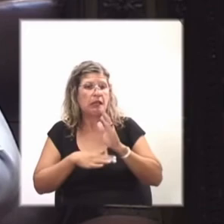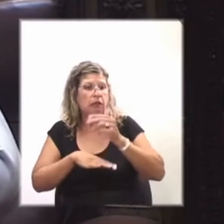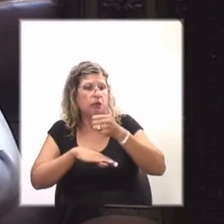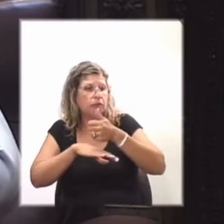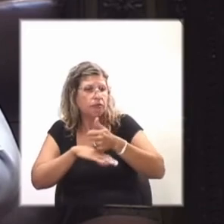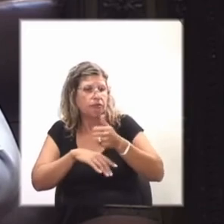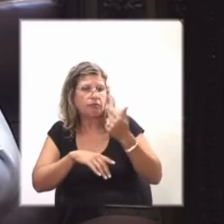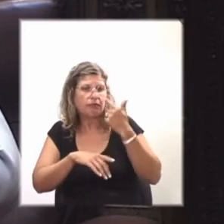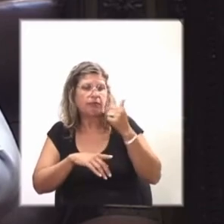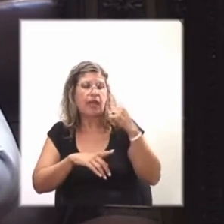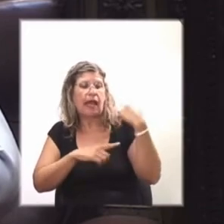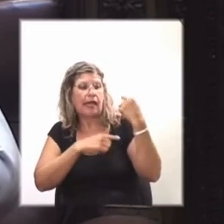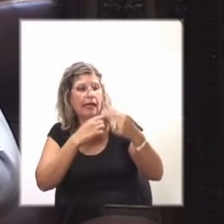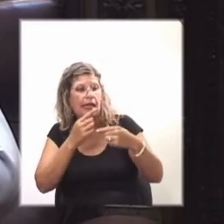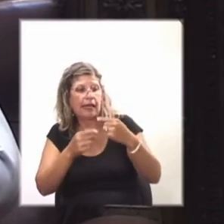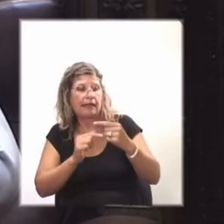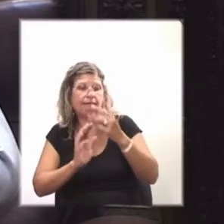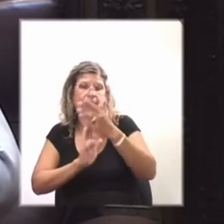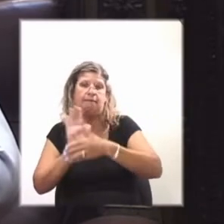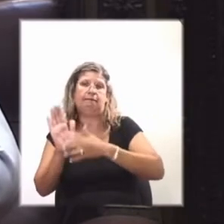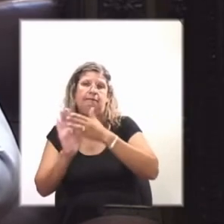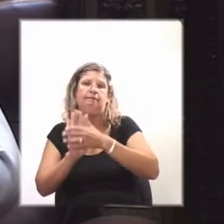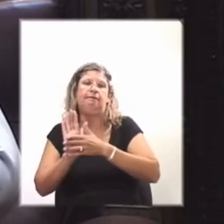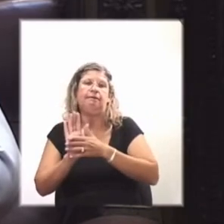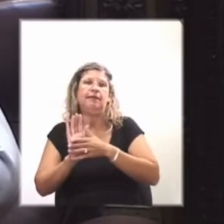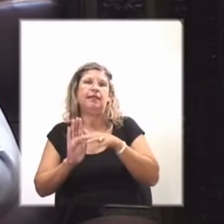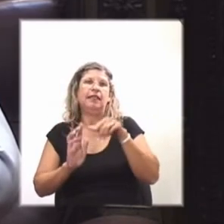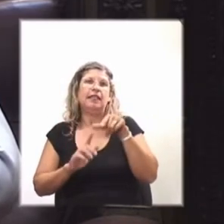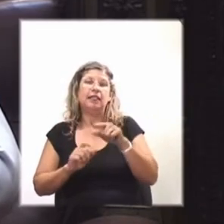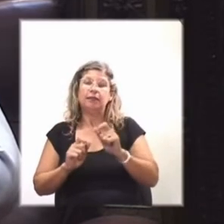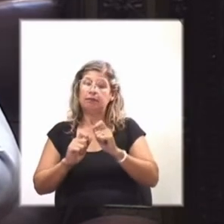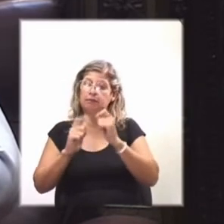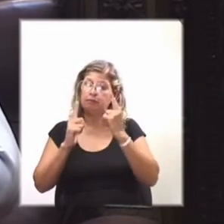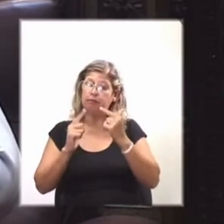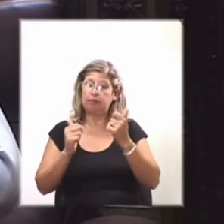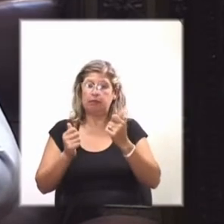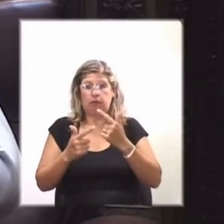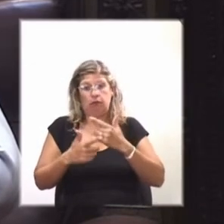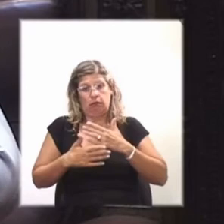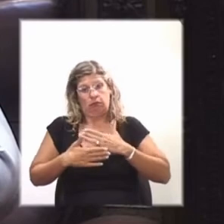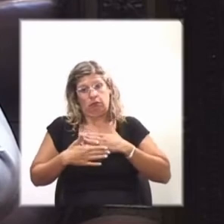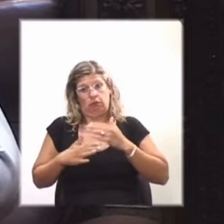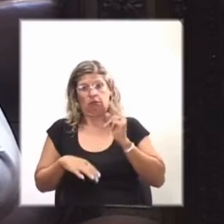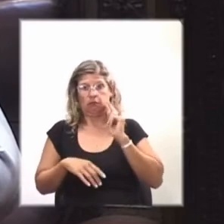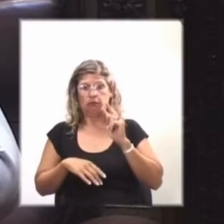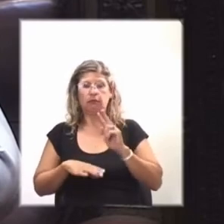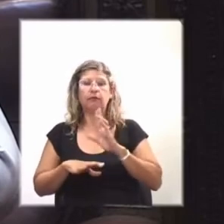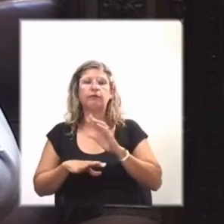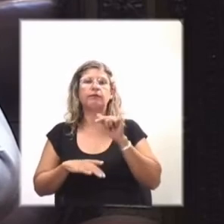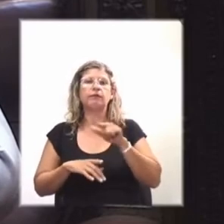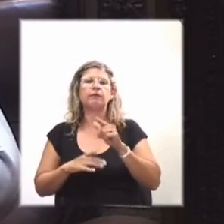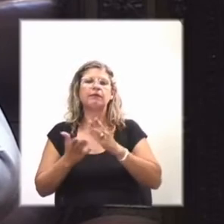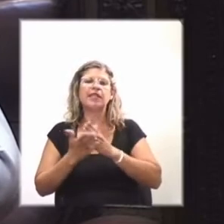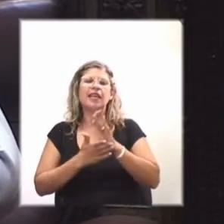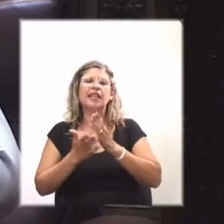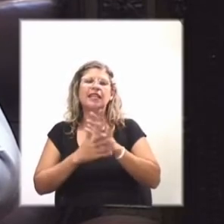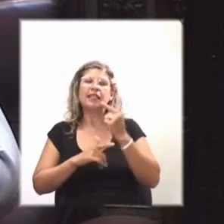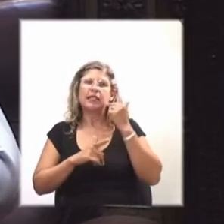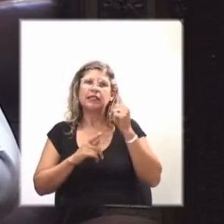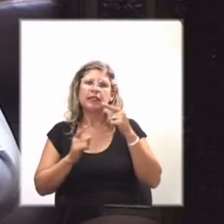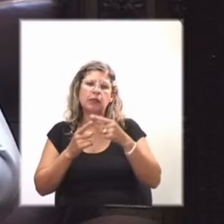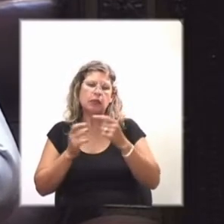del acontecer nacional. Y llamativamente, por lo menos desde nuestra visión, siempre fueron un